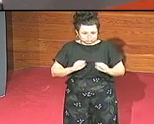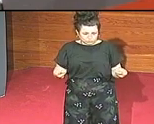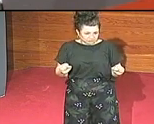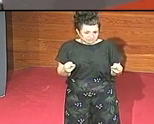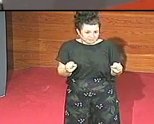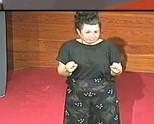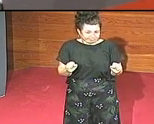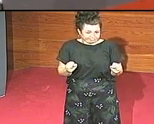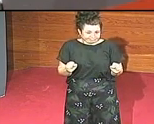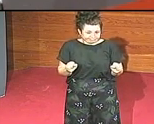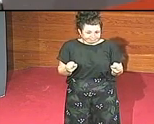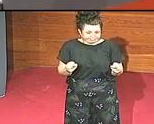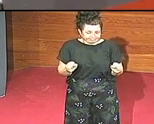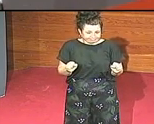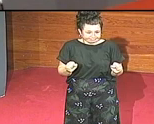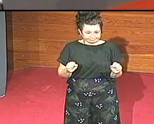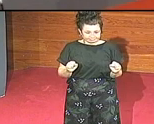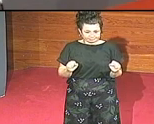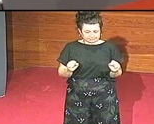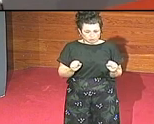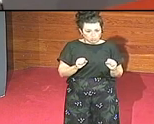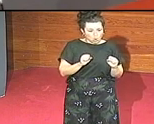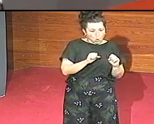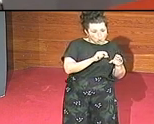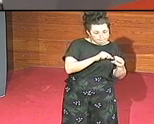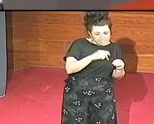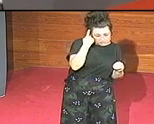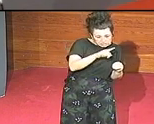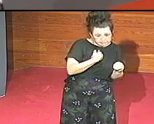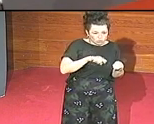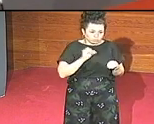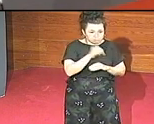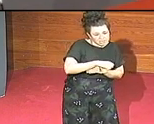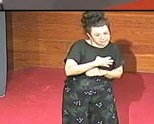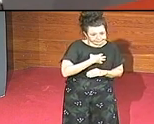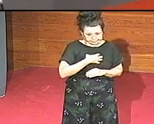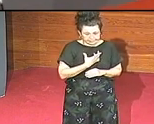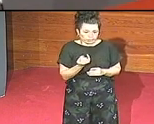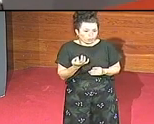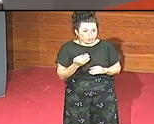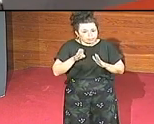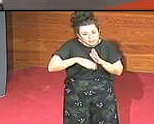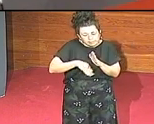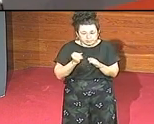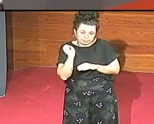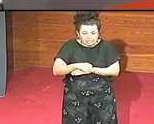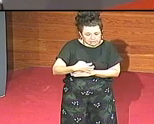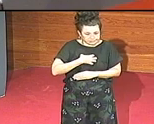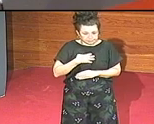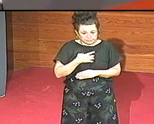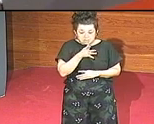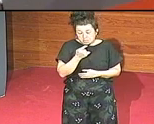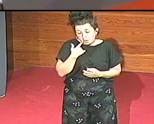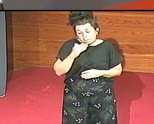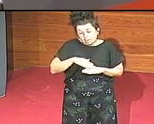tanto como el que más sabe de vídeo tanto como el programador pero bueno para hacer cosas pero lo que hacemos habitualmente sí que nos vale